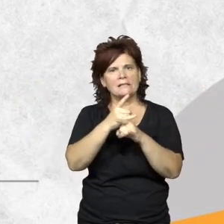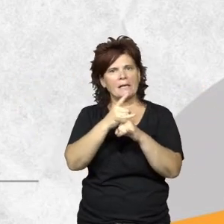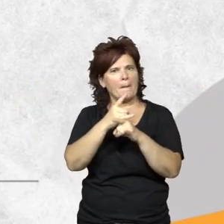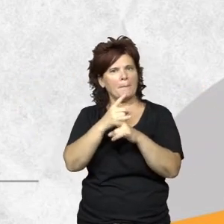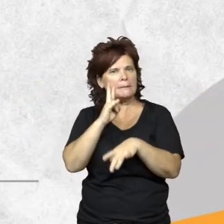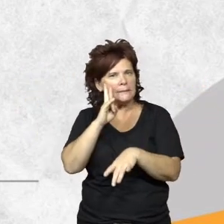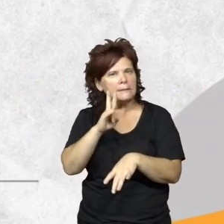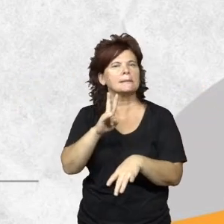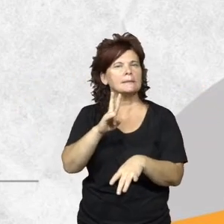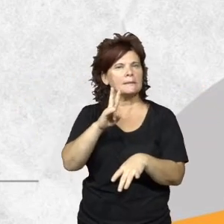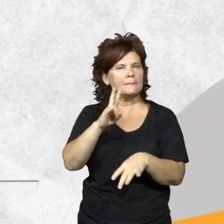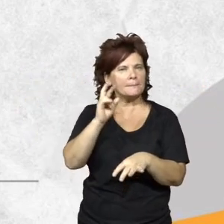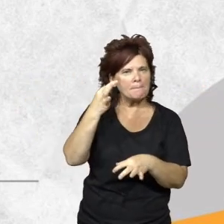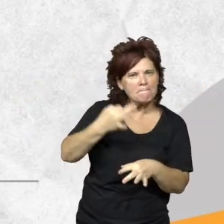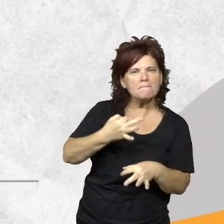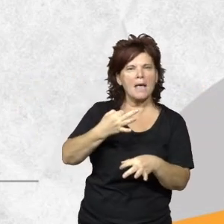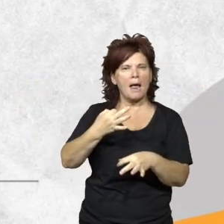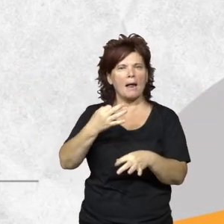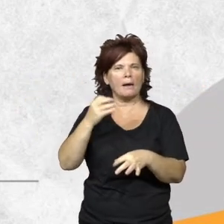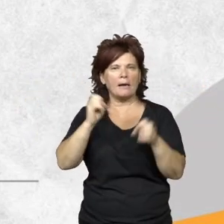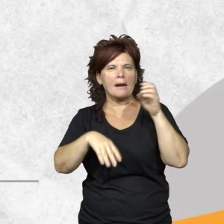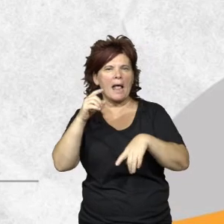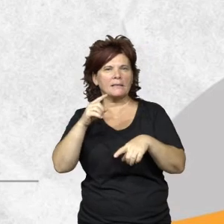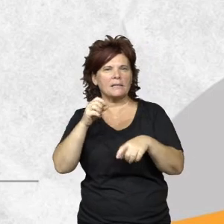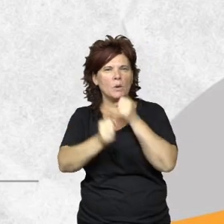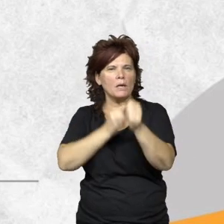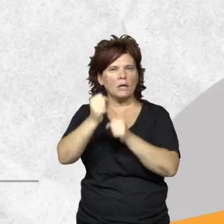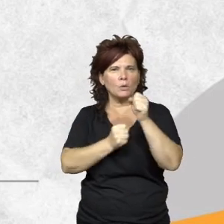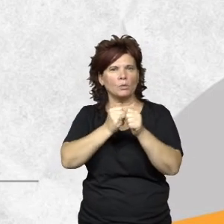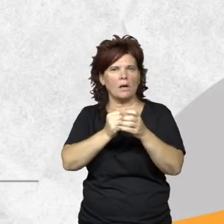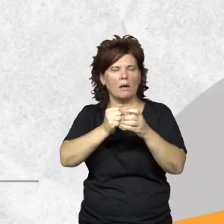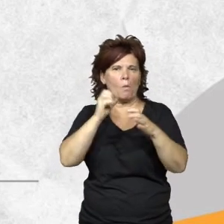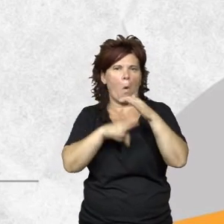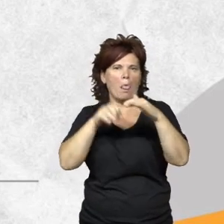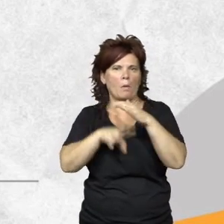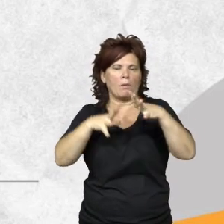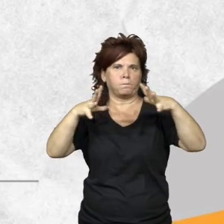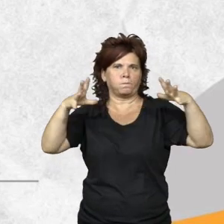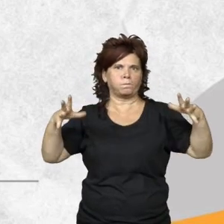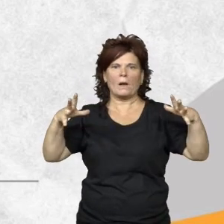verifica de que no haya acopio de demasiado de residuos industriales.